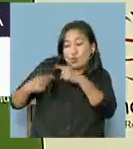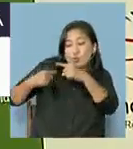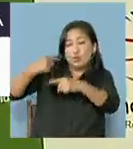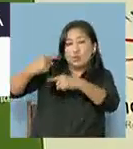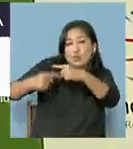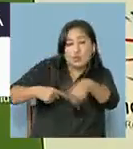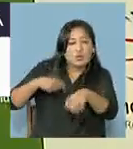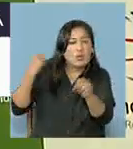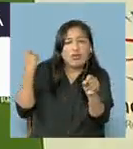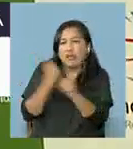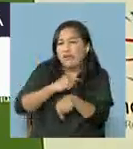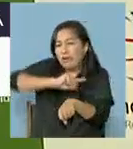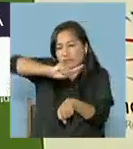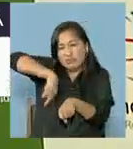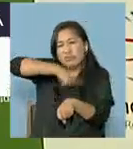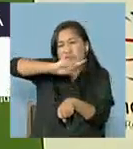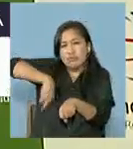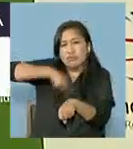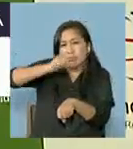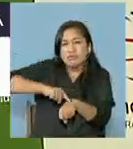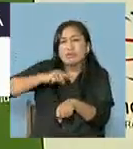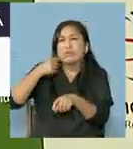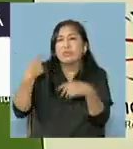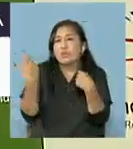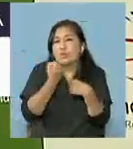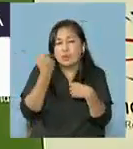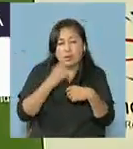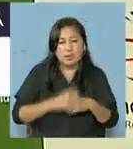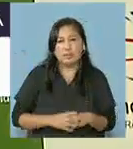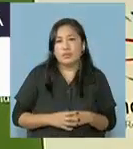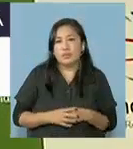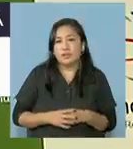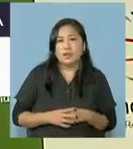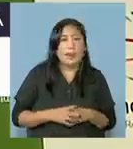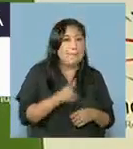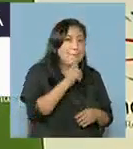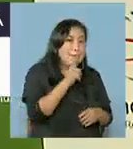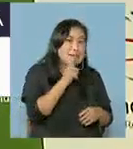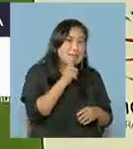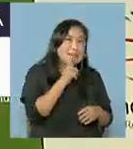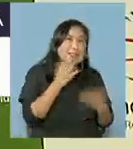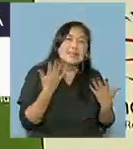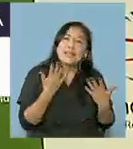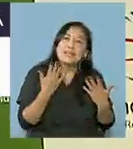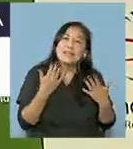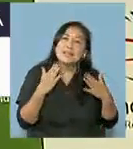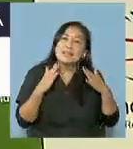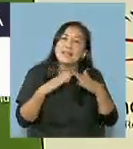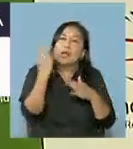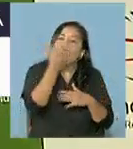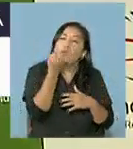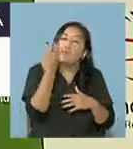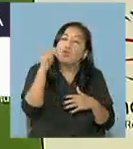muy largo de trabajo con técnicas únicas en el país. Nos decían, sin exagerar, que es una joyita que va a tener, una más que tiene la quebrada de